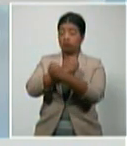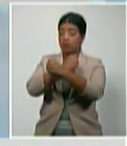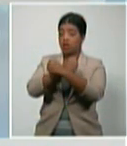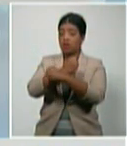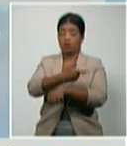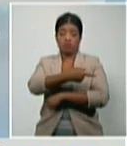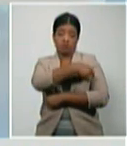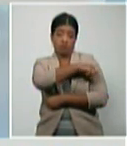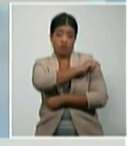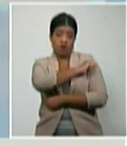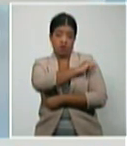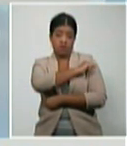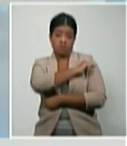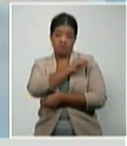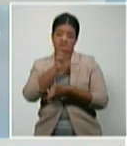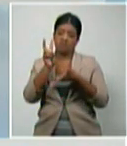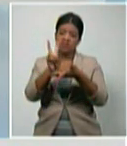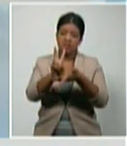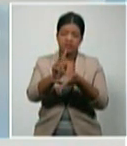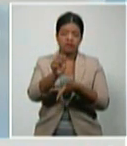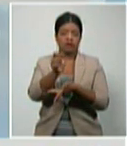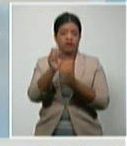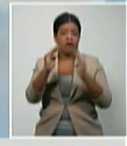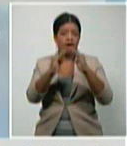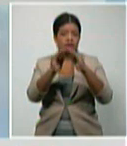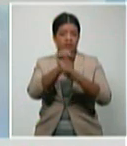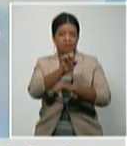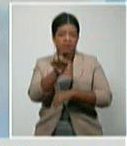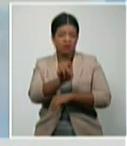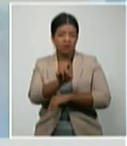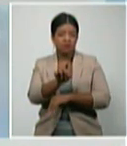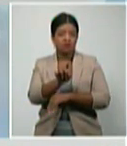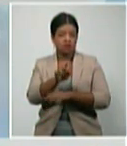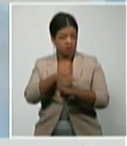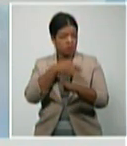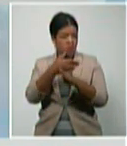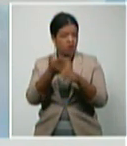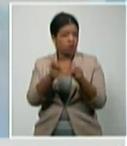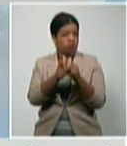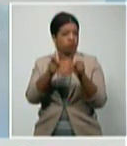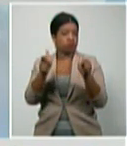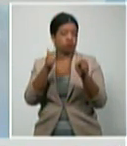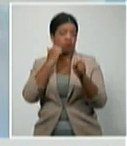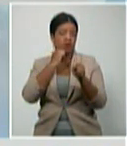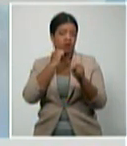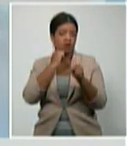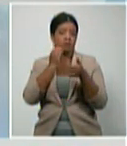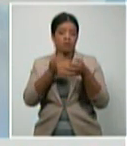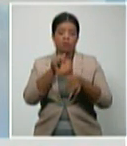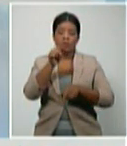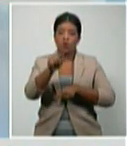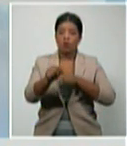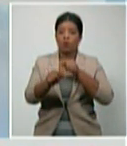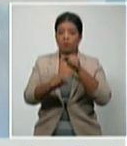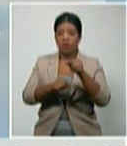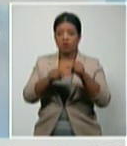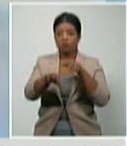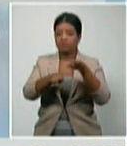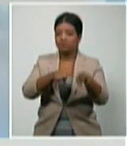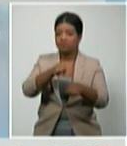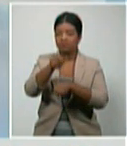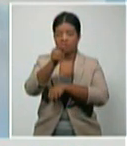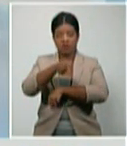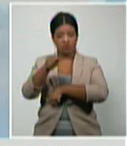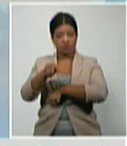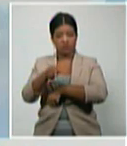la pesquisa que se está realizando y que se va a incrementar, pues se van detectando estas personas. En